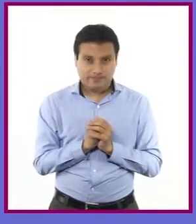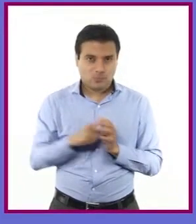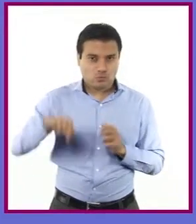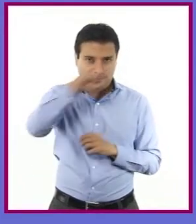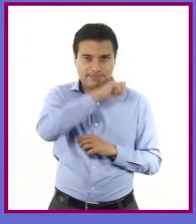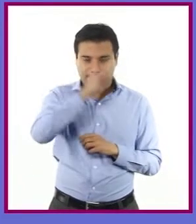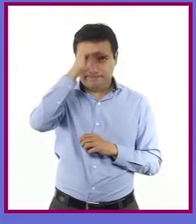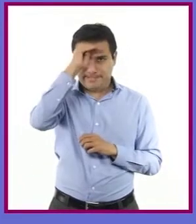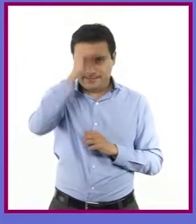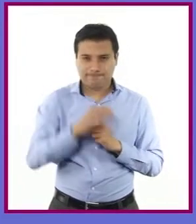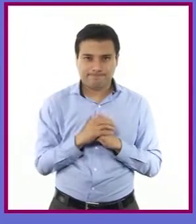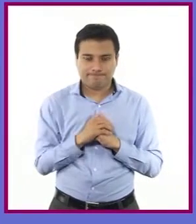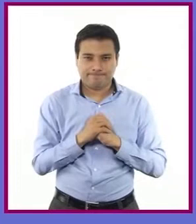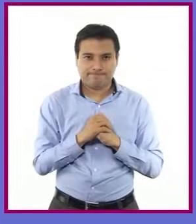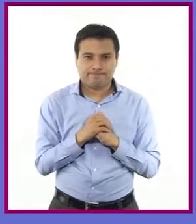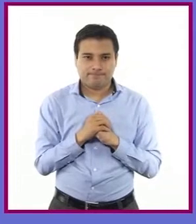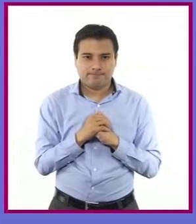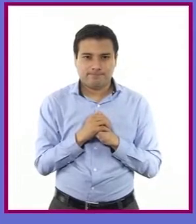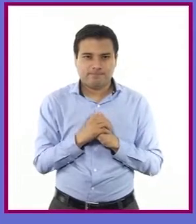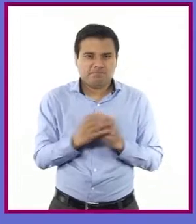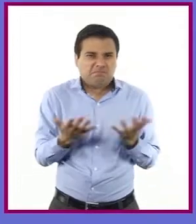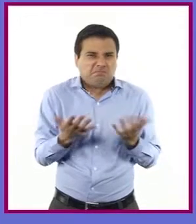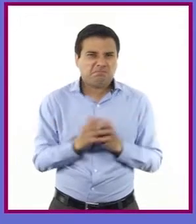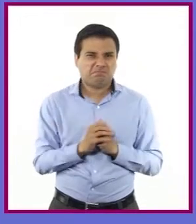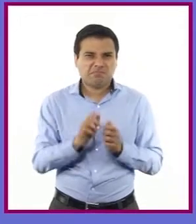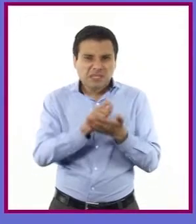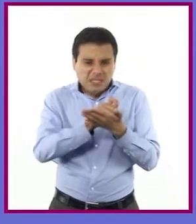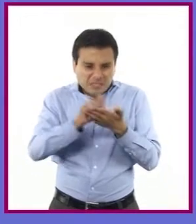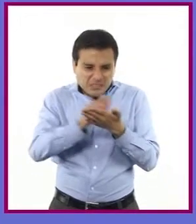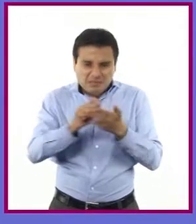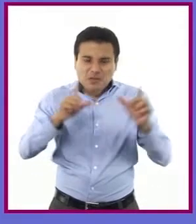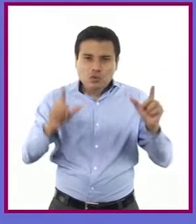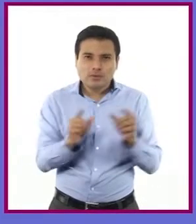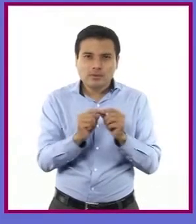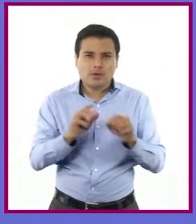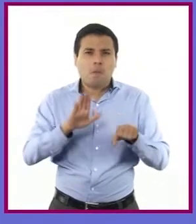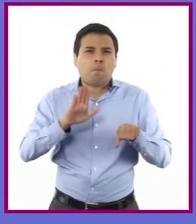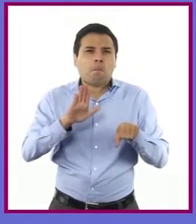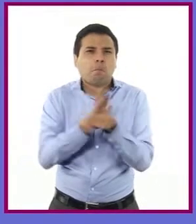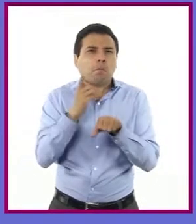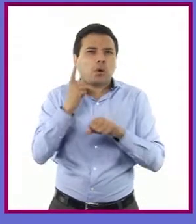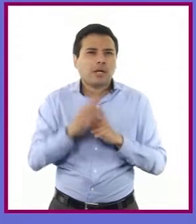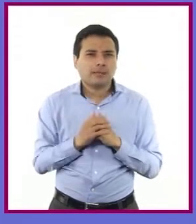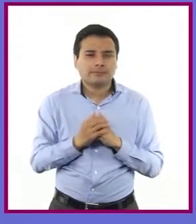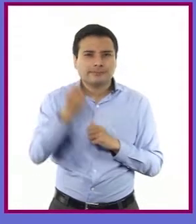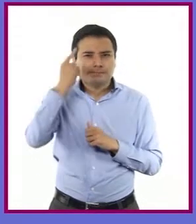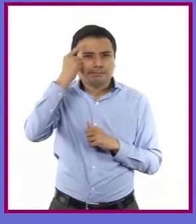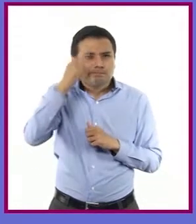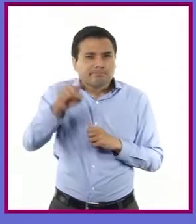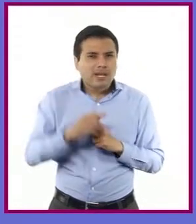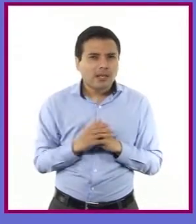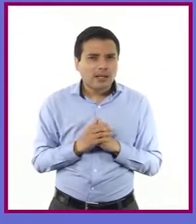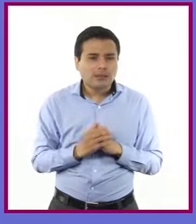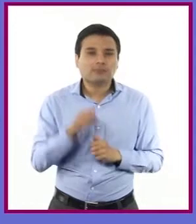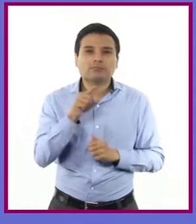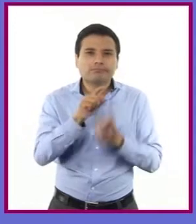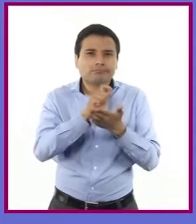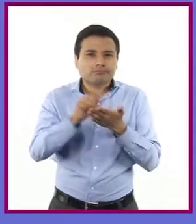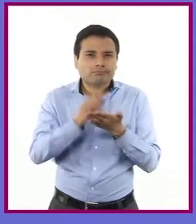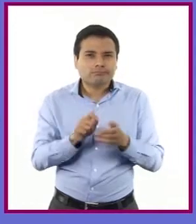pensemos, ¿por qué y para qué se escriben resúmenes? ¿Qué debemos tomar en cuenta cuando escribimos